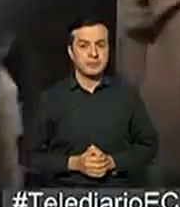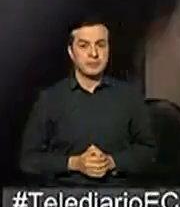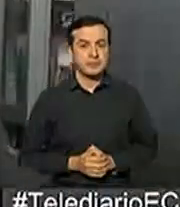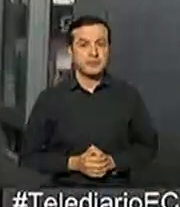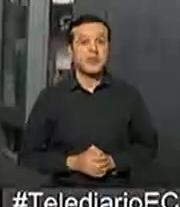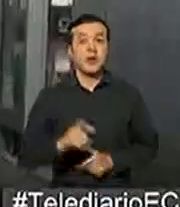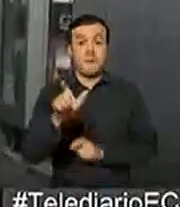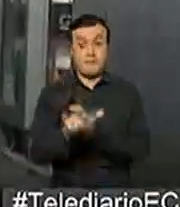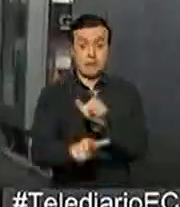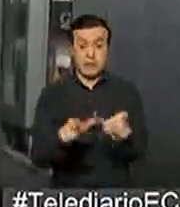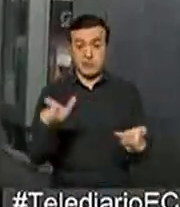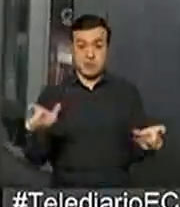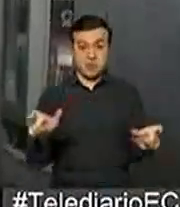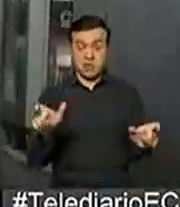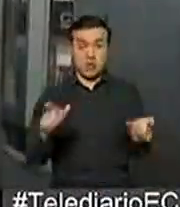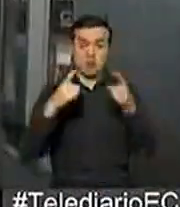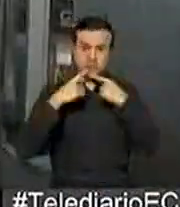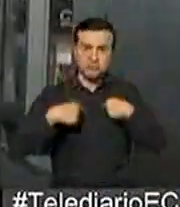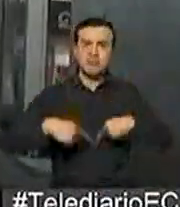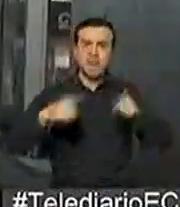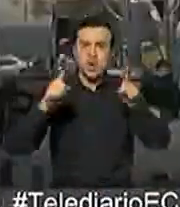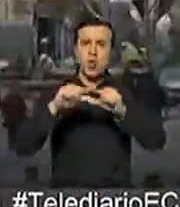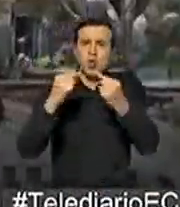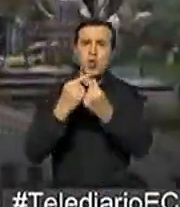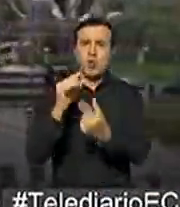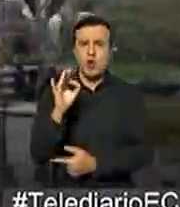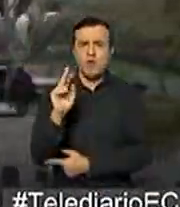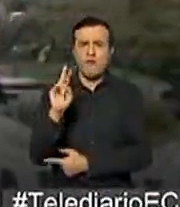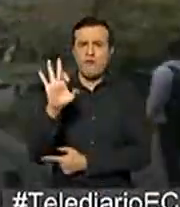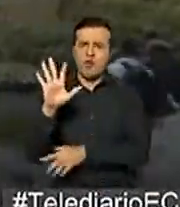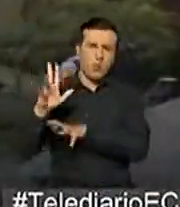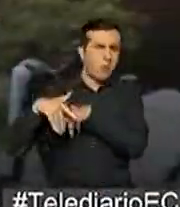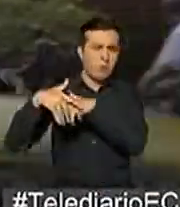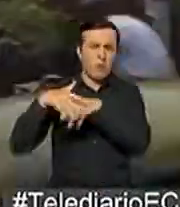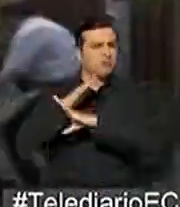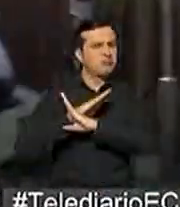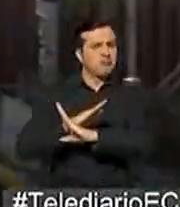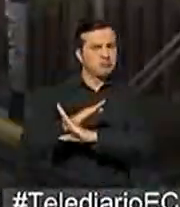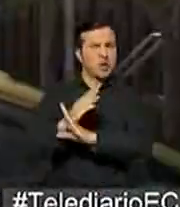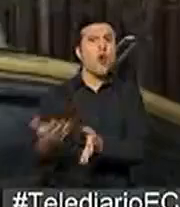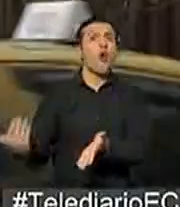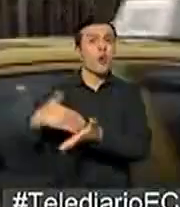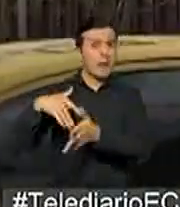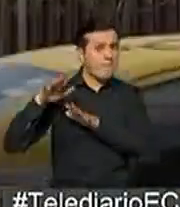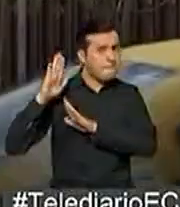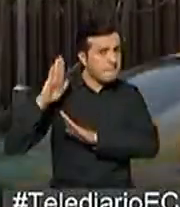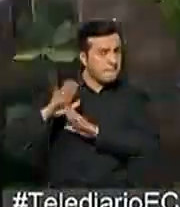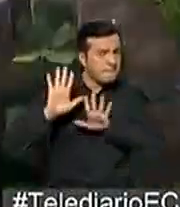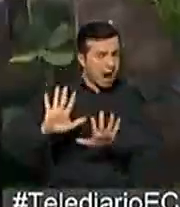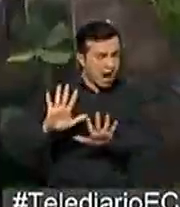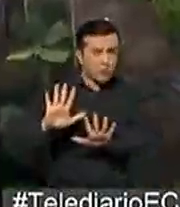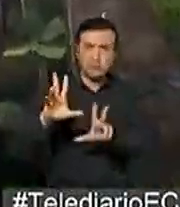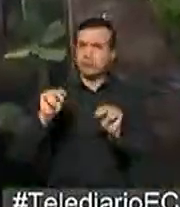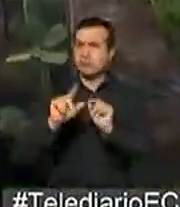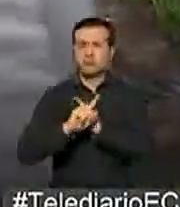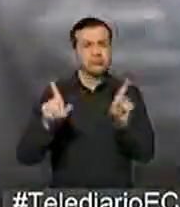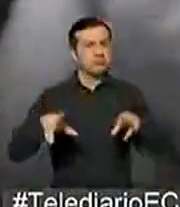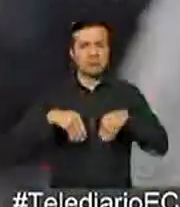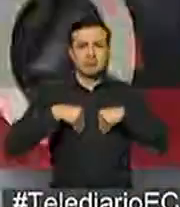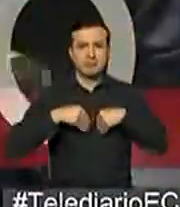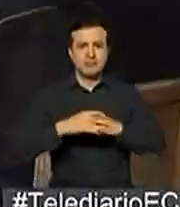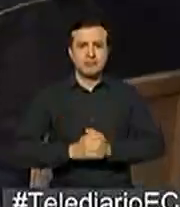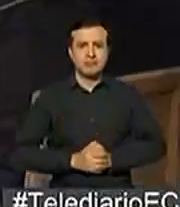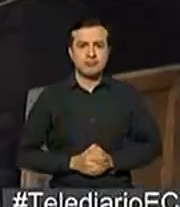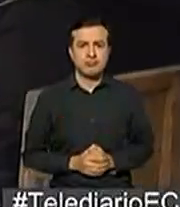ciudadanos rechazan el anuncio del frente unitario de trabajadores futh de una nueva paralización para fines de este mes